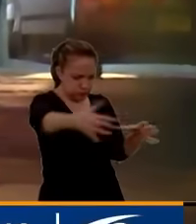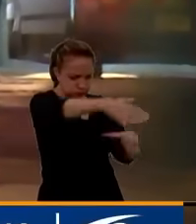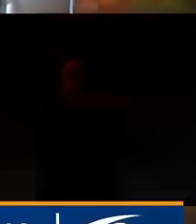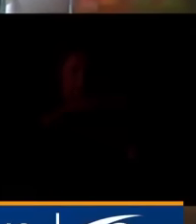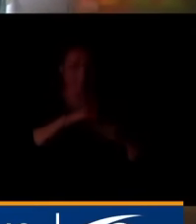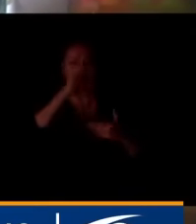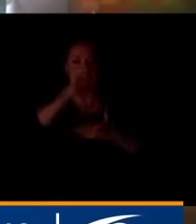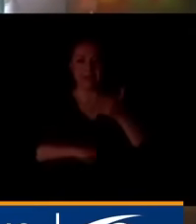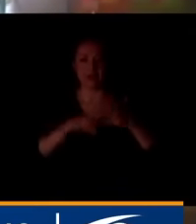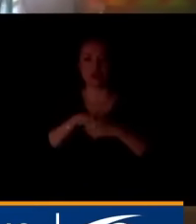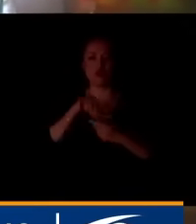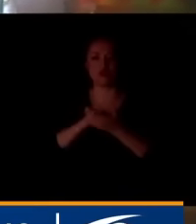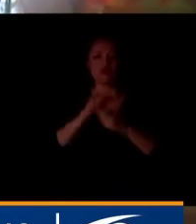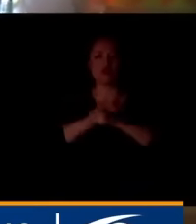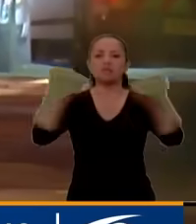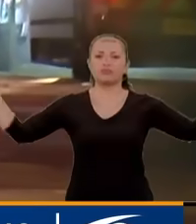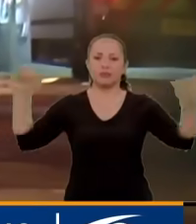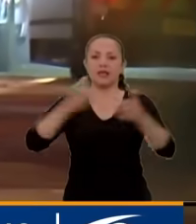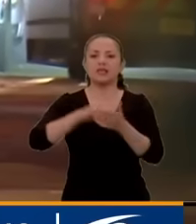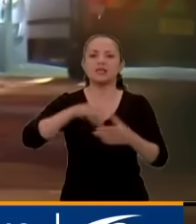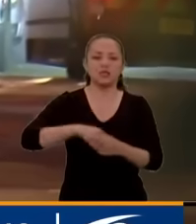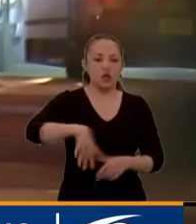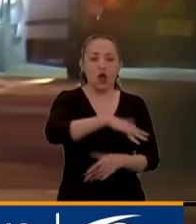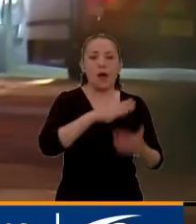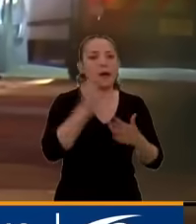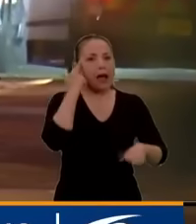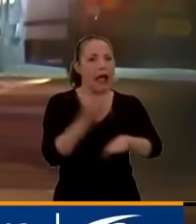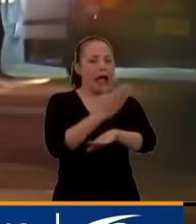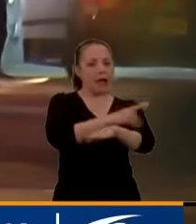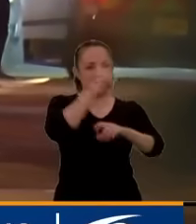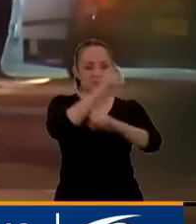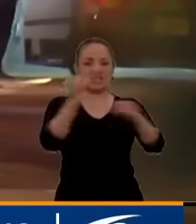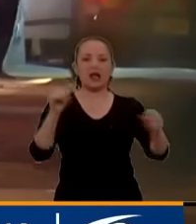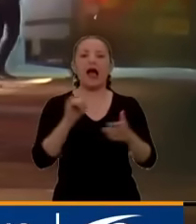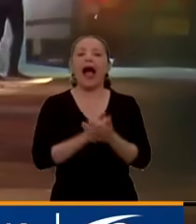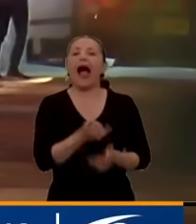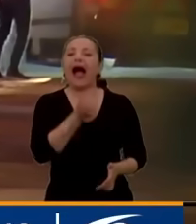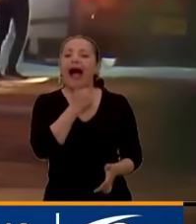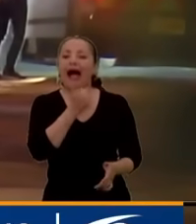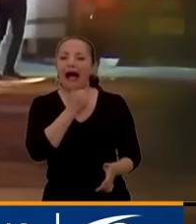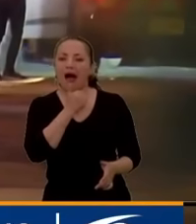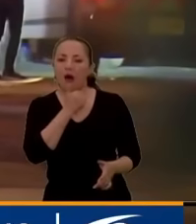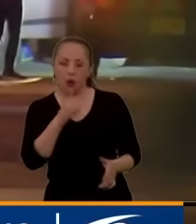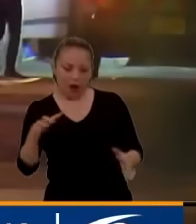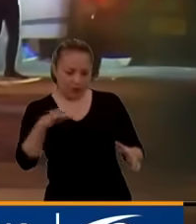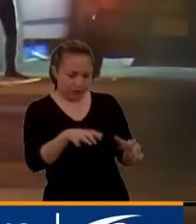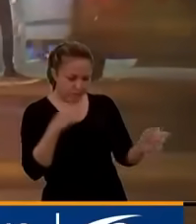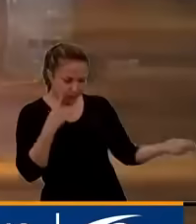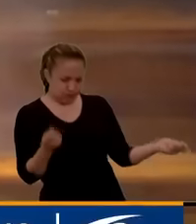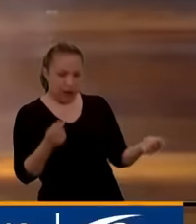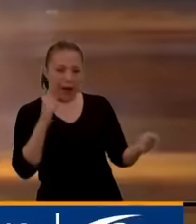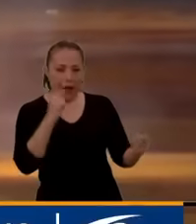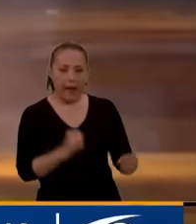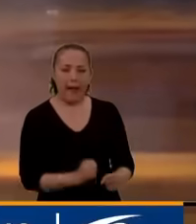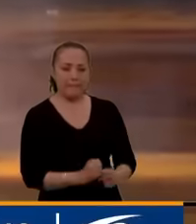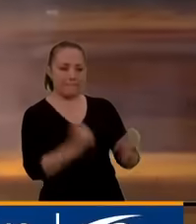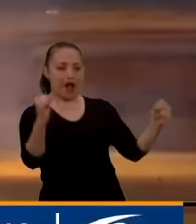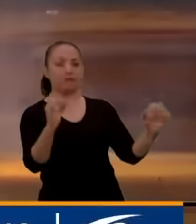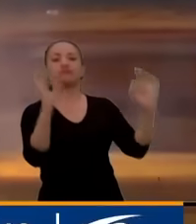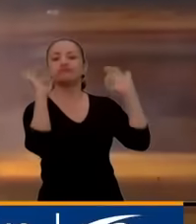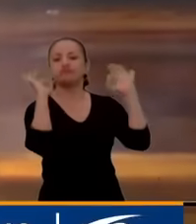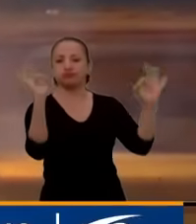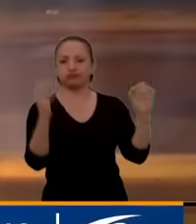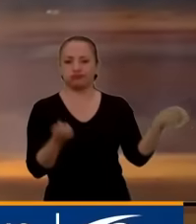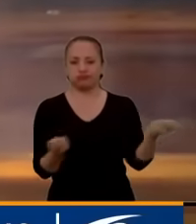reducir el impacto ante una posible explosión, y utilizando una bomba de agua se intentó infructuosamente un estallido controlado del